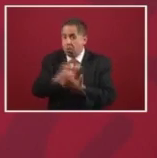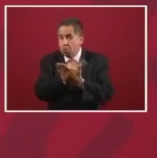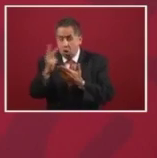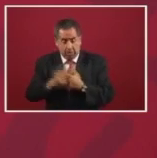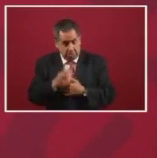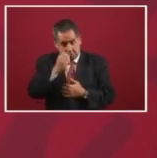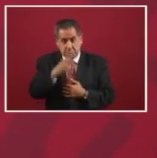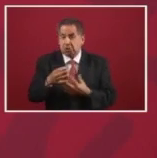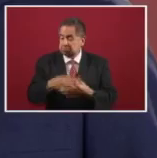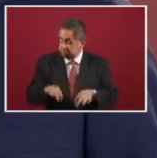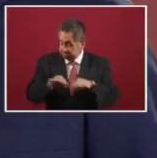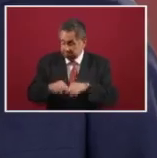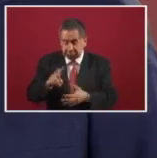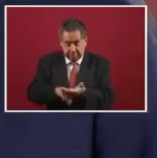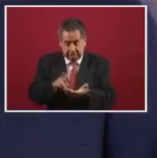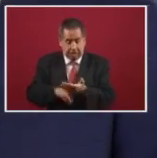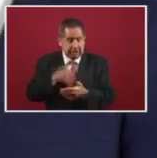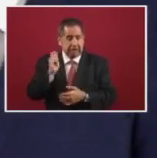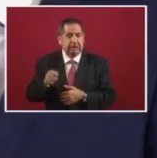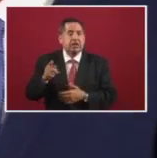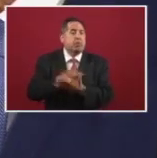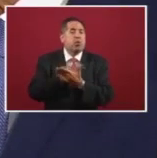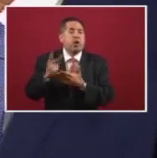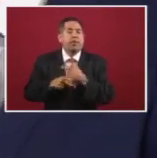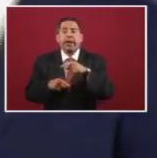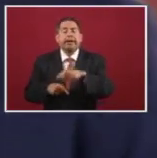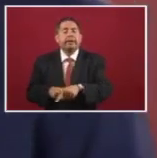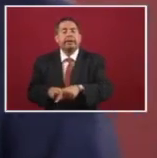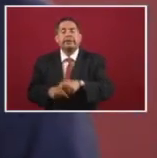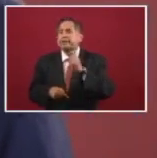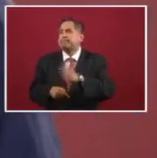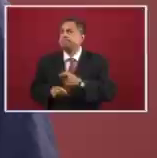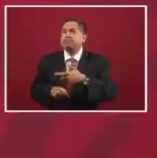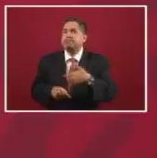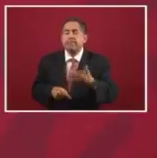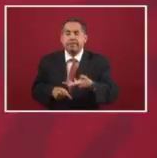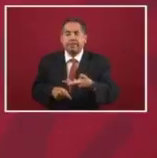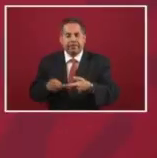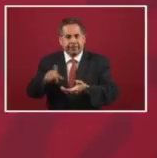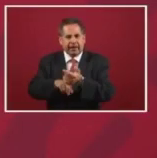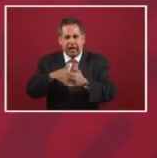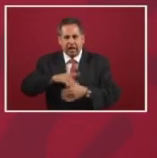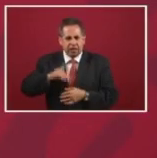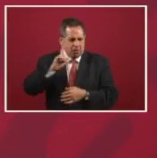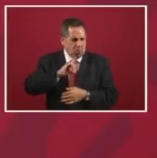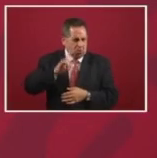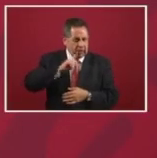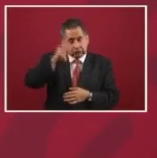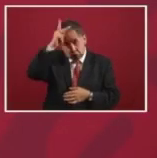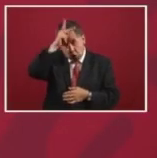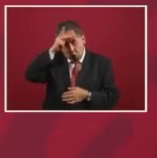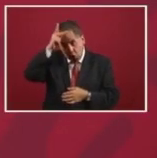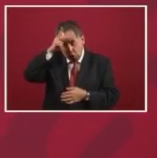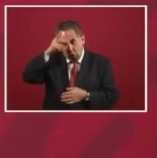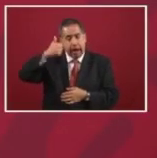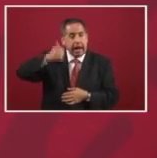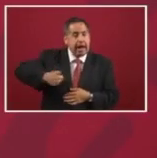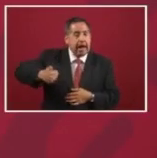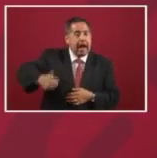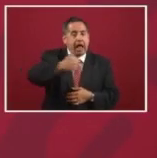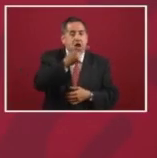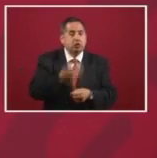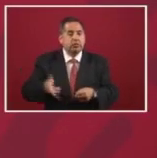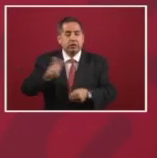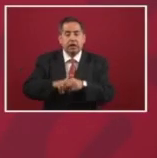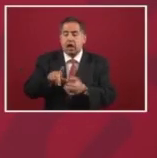importante, que hay un psicólogo, una psicóloga en cada hospital